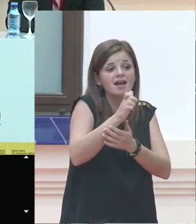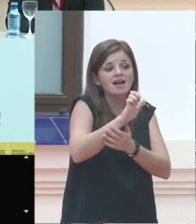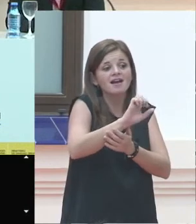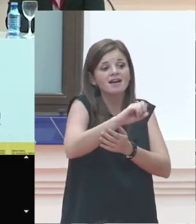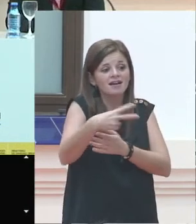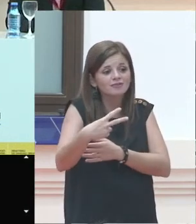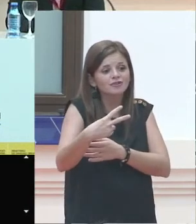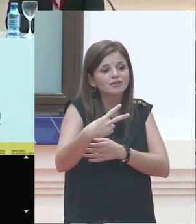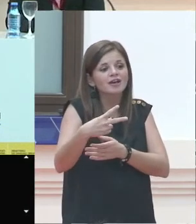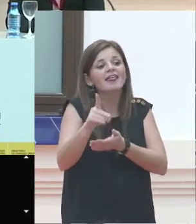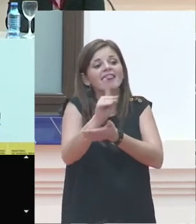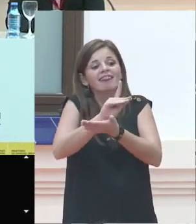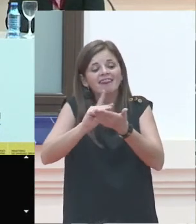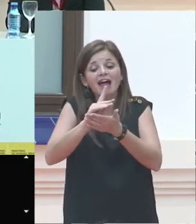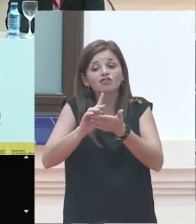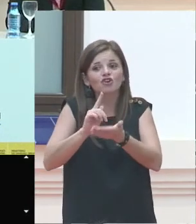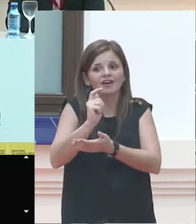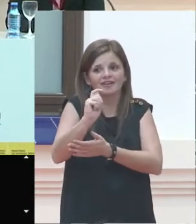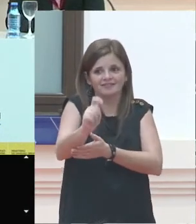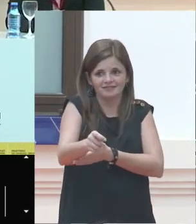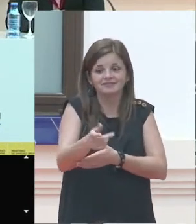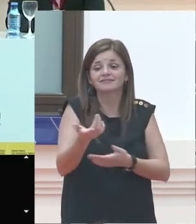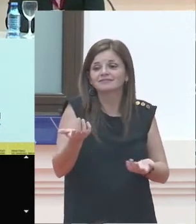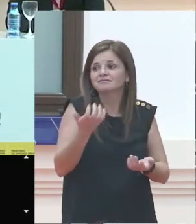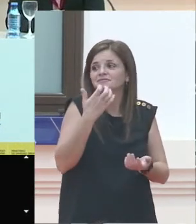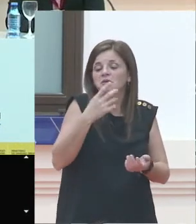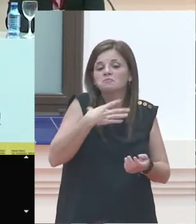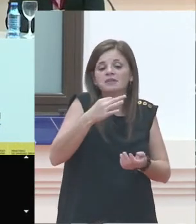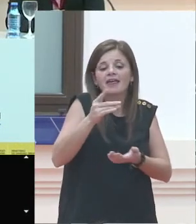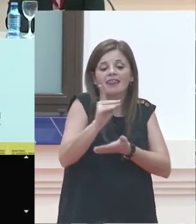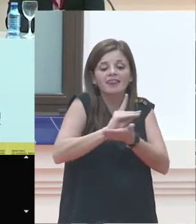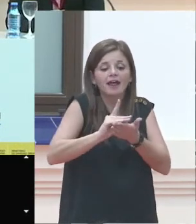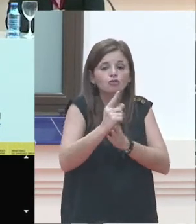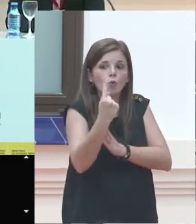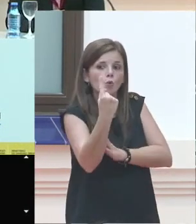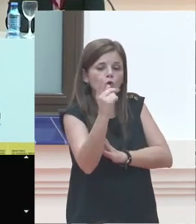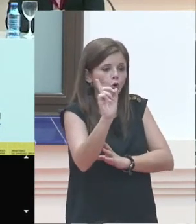las discusiones que hemos tenido en un foro empresarial el mes pasado, se está planteando